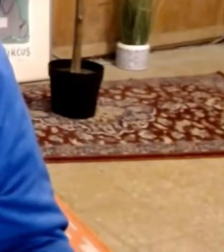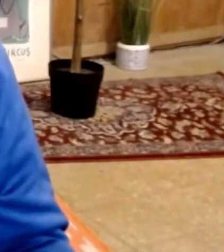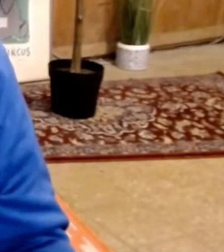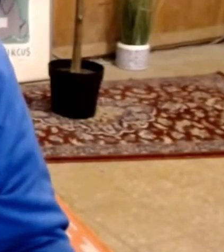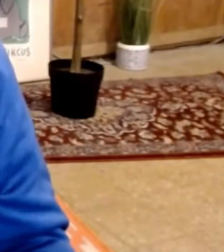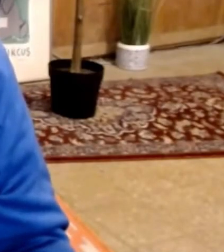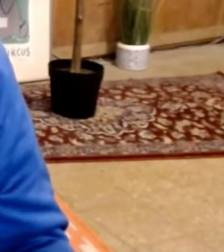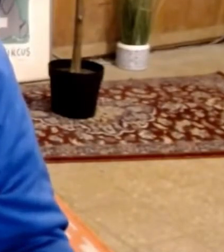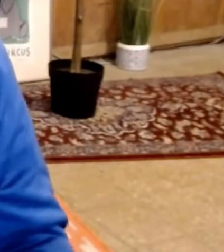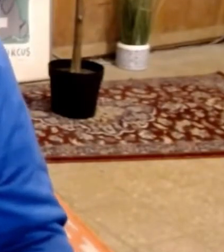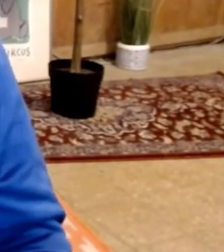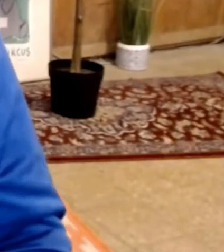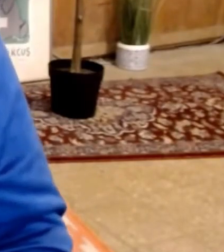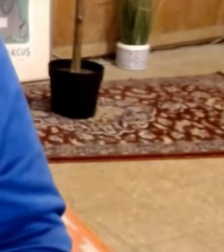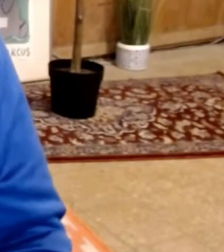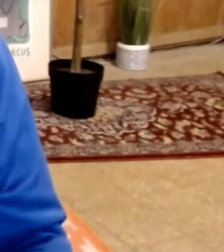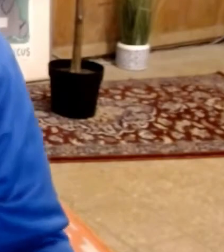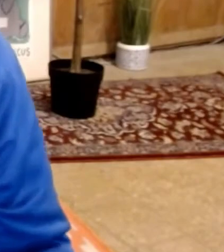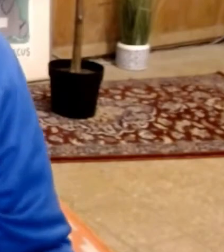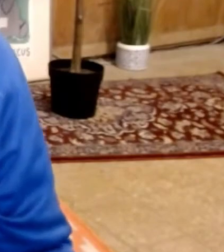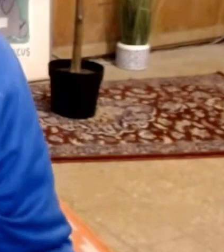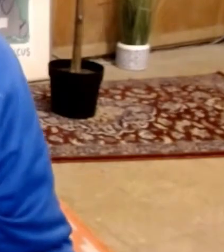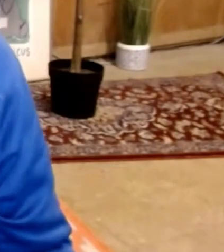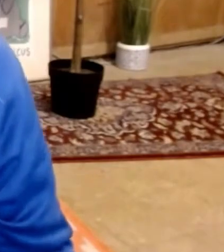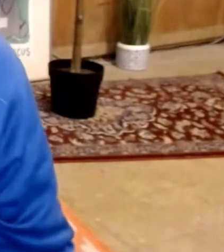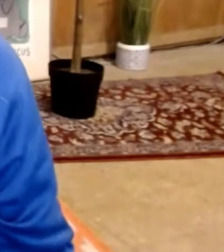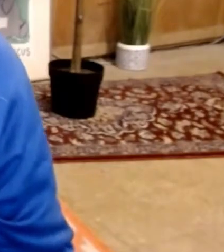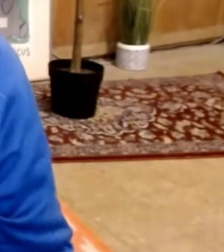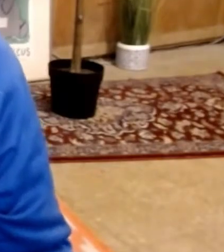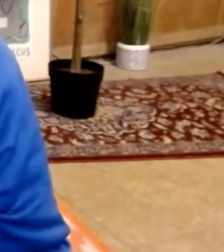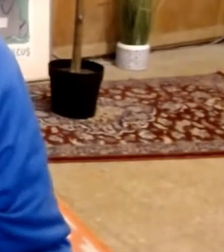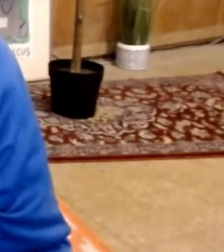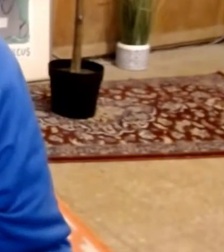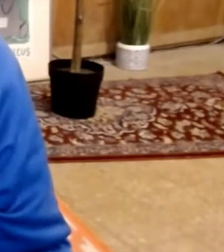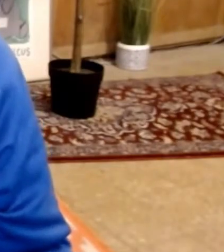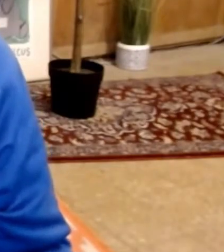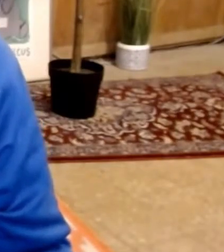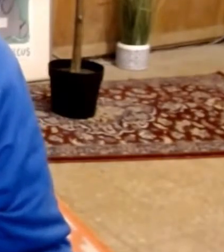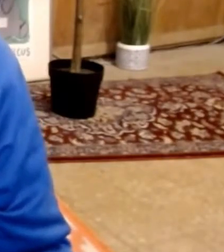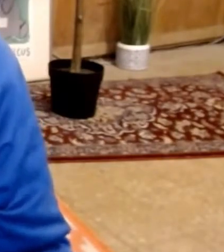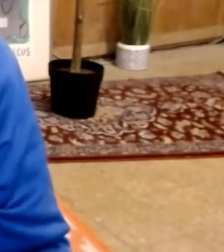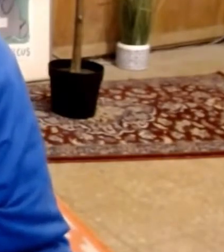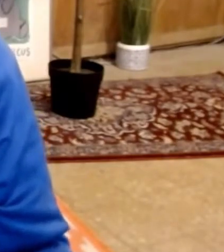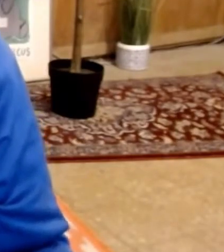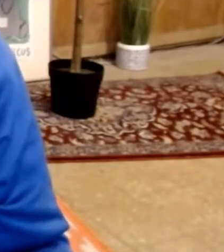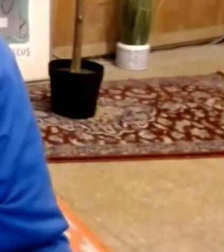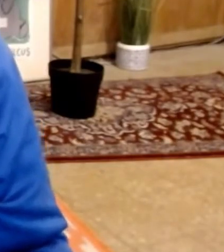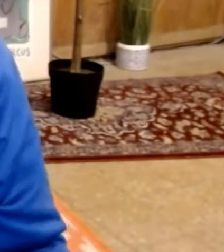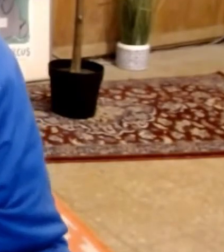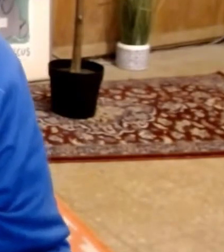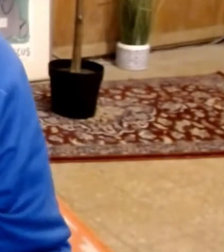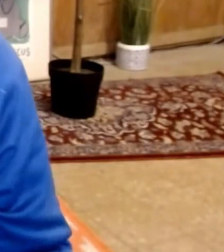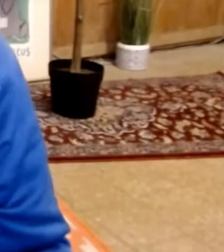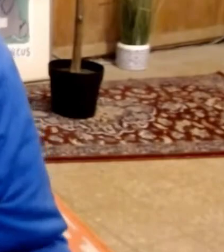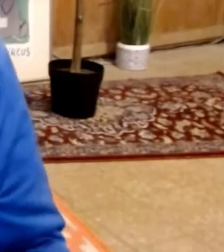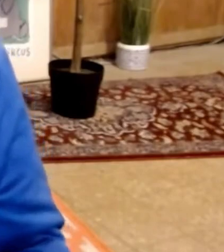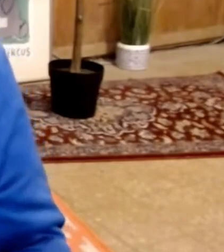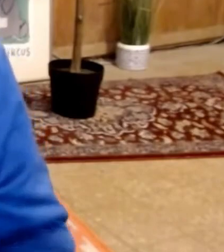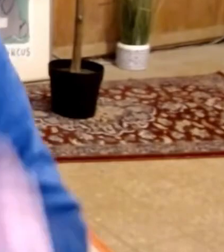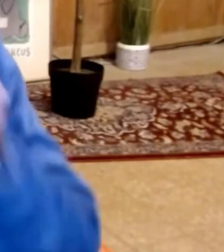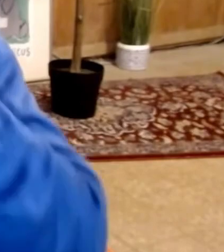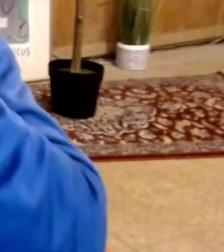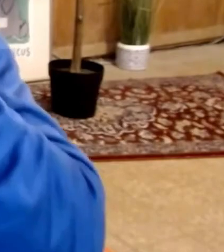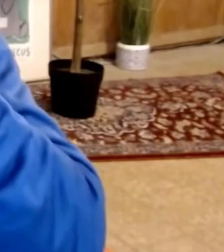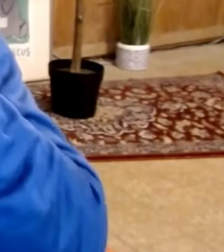insiste en que pues hubo una oportunidad para que el pueblo de México buscara justicia, la